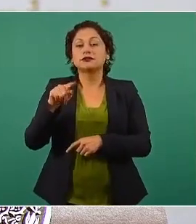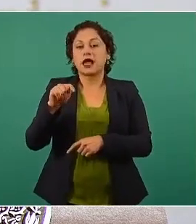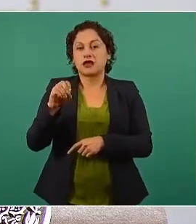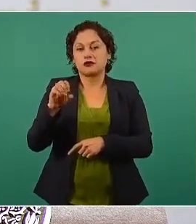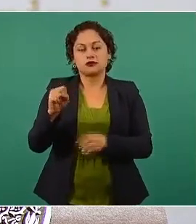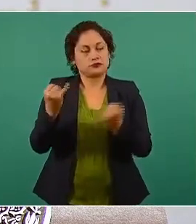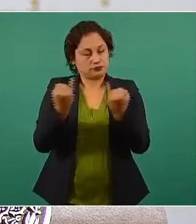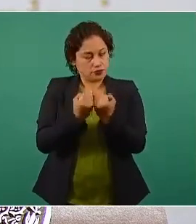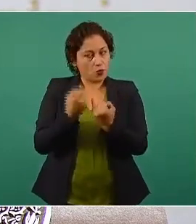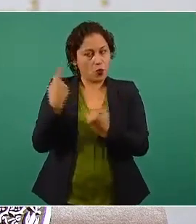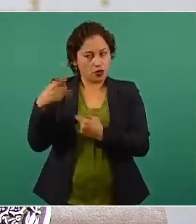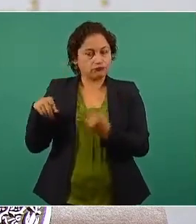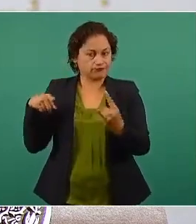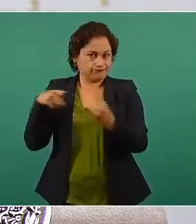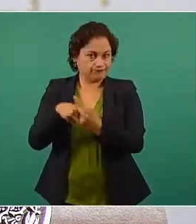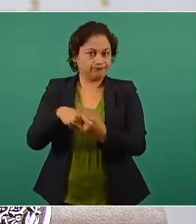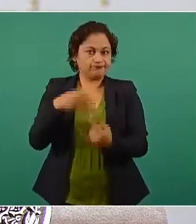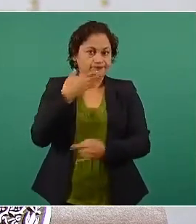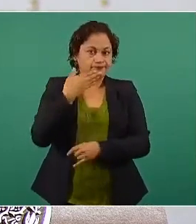no,